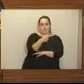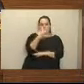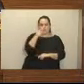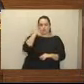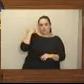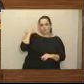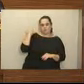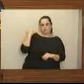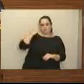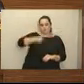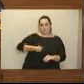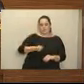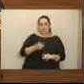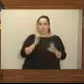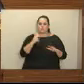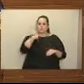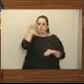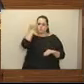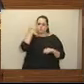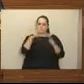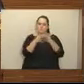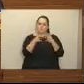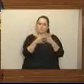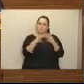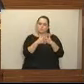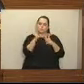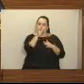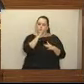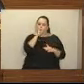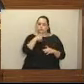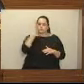creo que a esas estructuras opacas ustedes no pueden